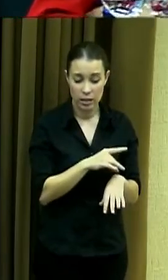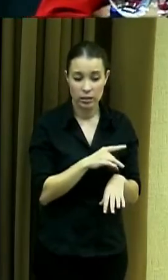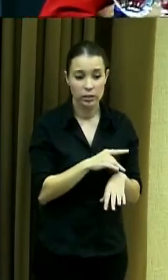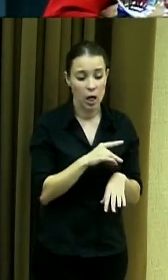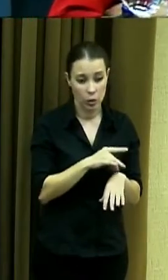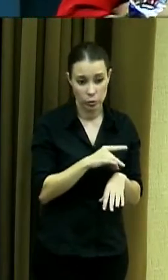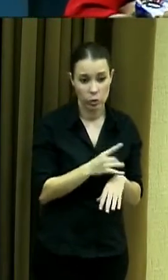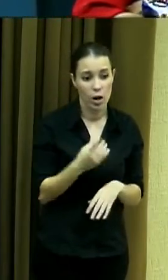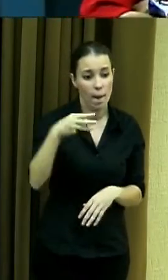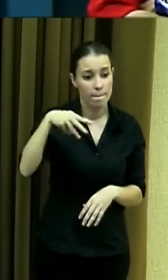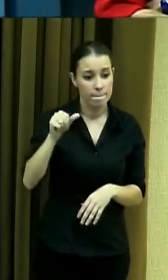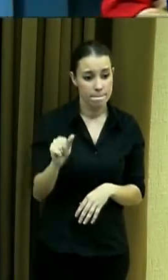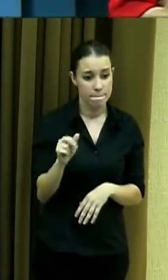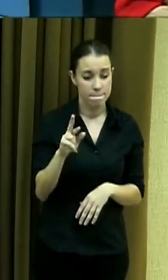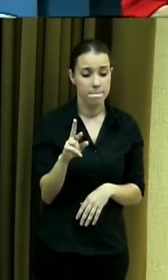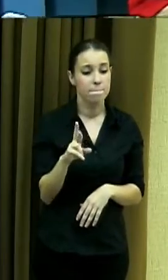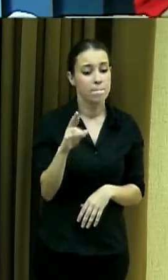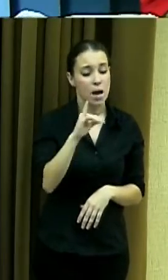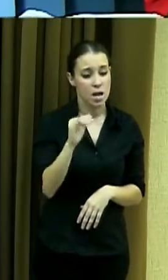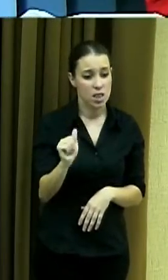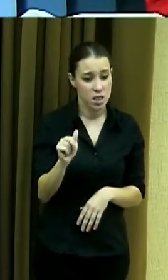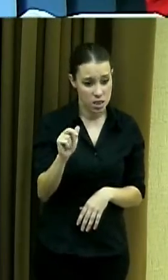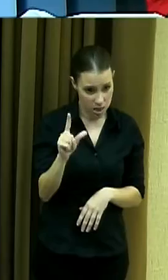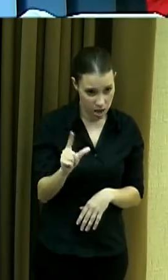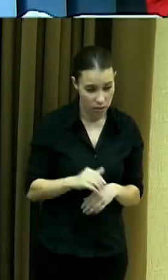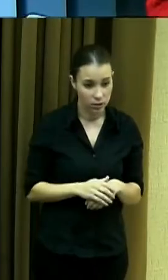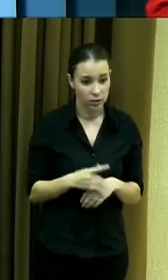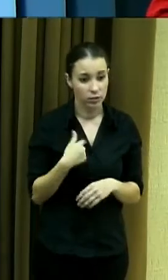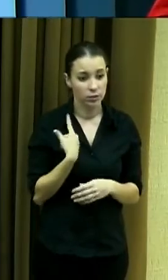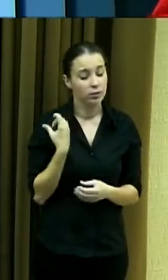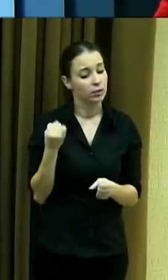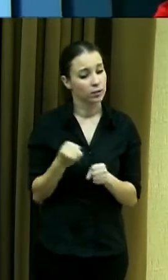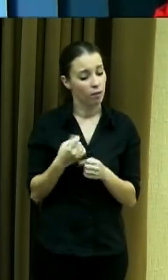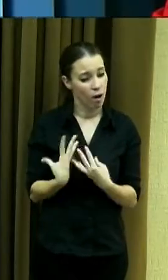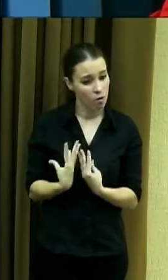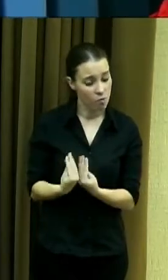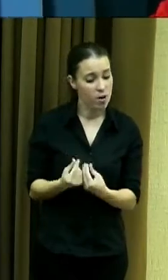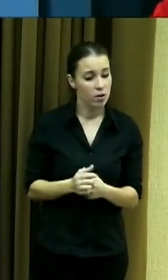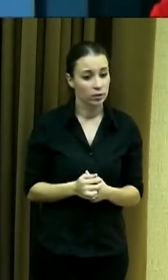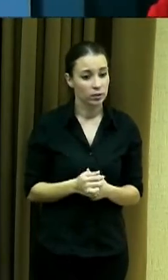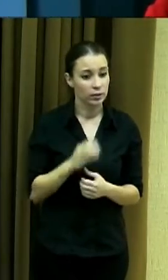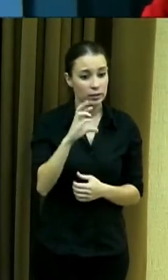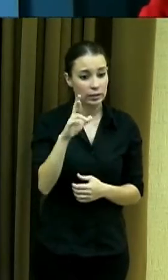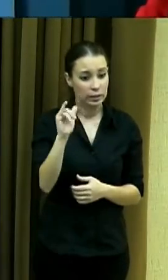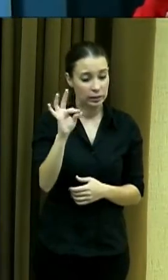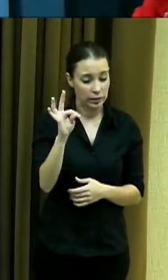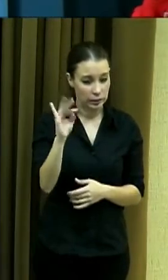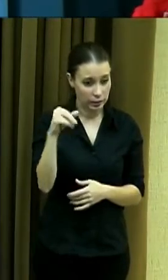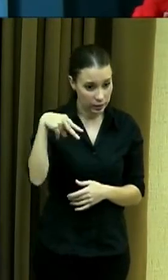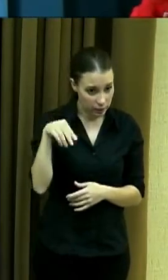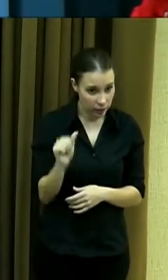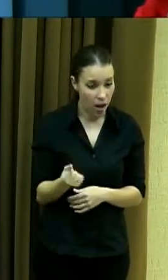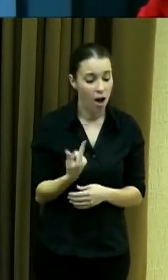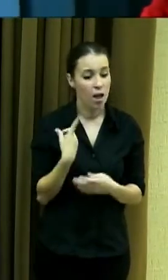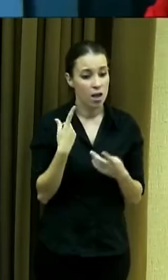la que conozco desde que era estudiante conmigo y tengo el honor de que trabaje ahora a nuestro servicio. Cristina es una persona que estudió en